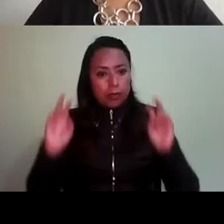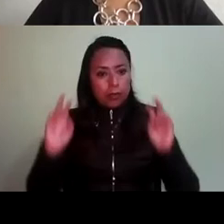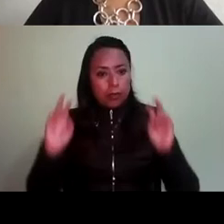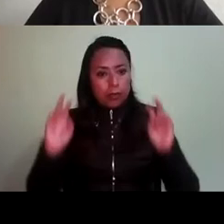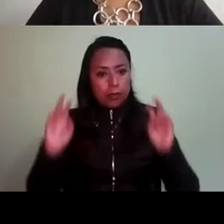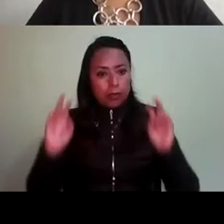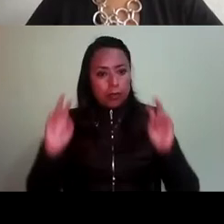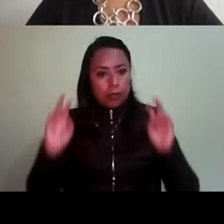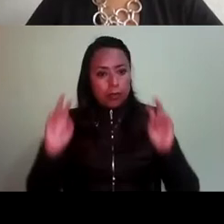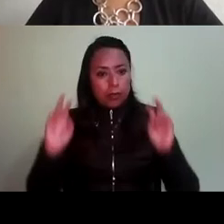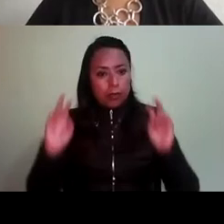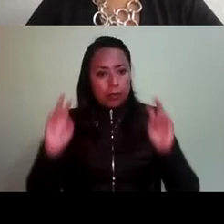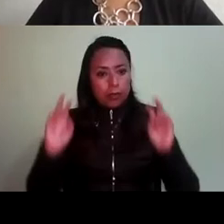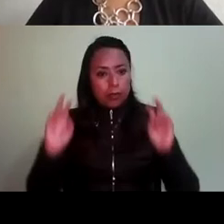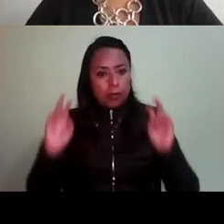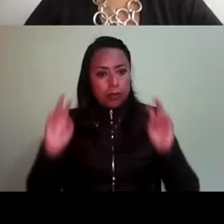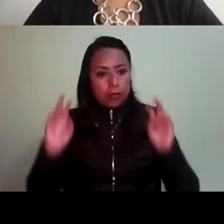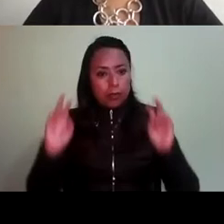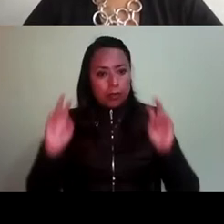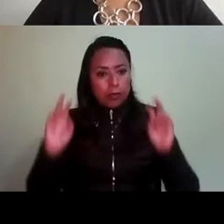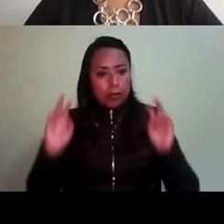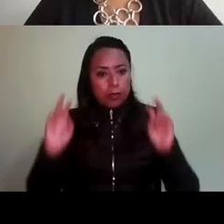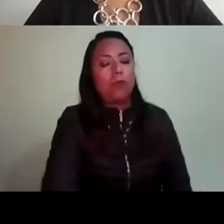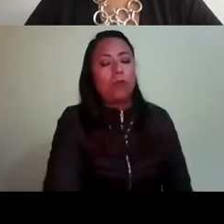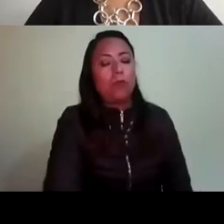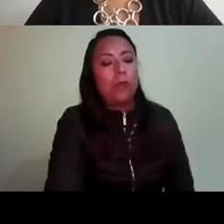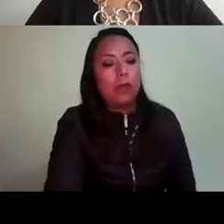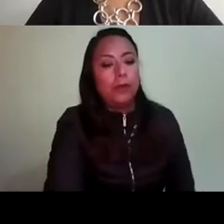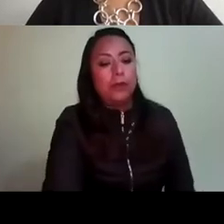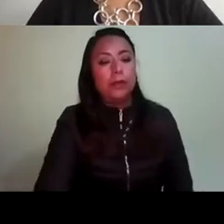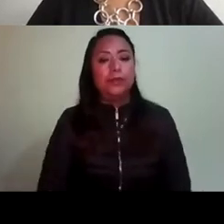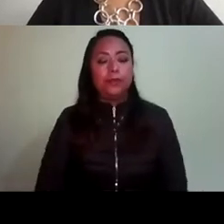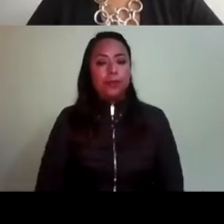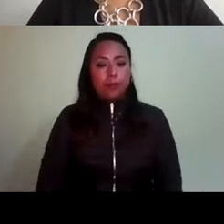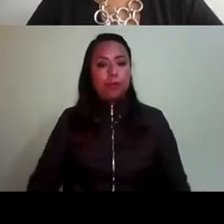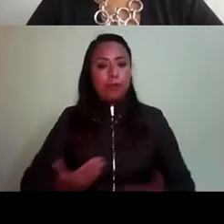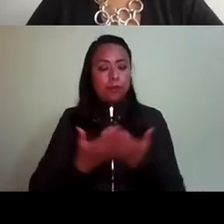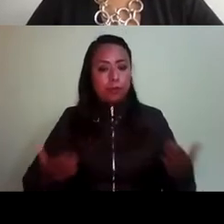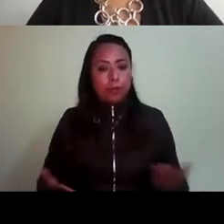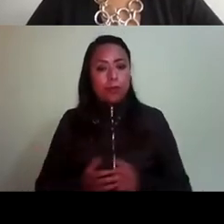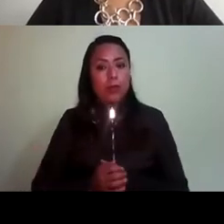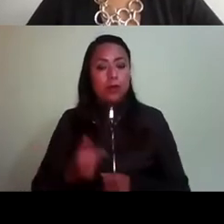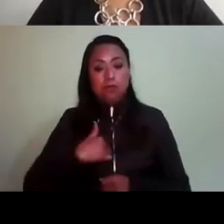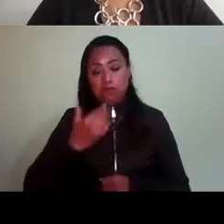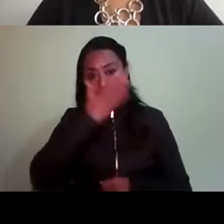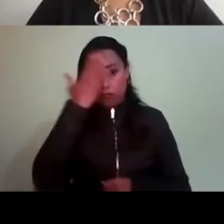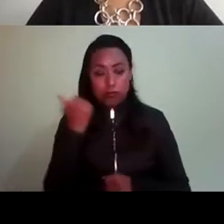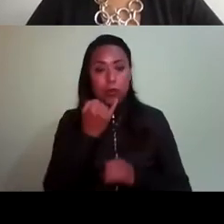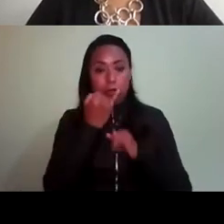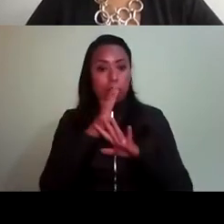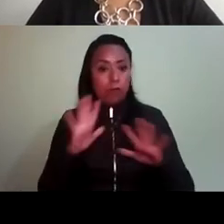en infraestructura de salud principalmente. No sé quién les dio los datos, alcaldesa, en el tema de